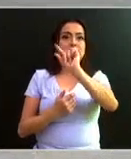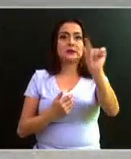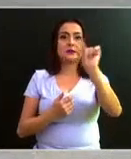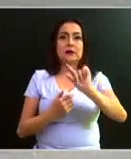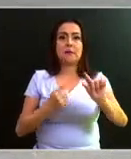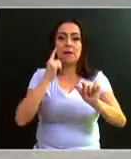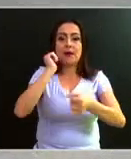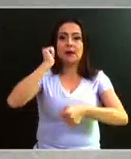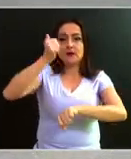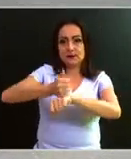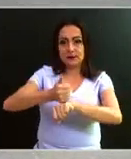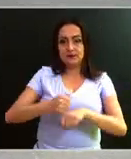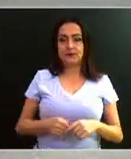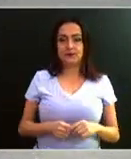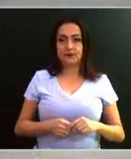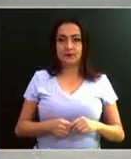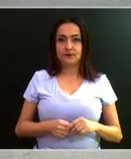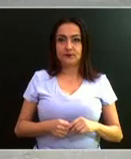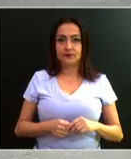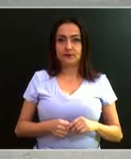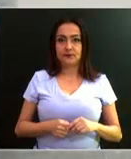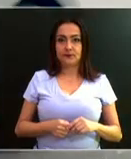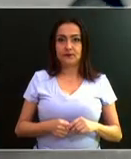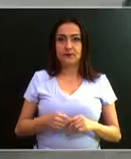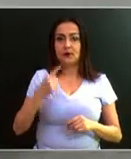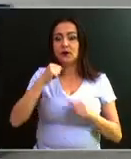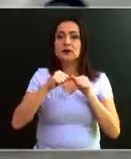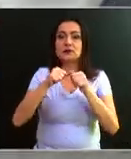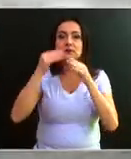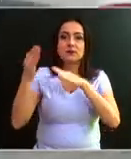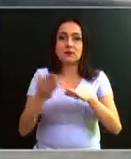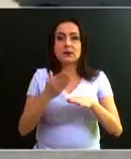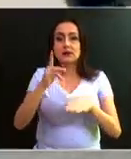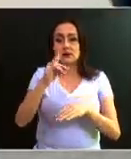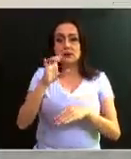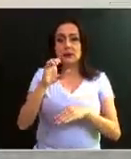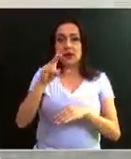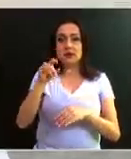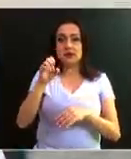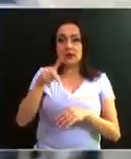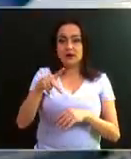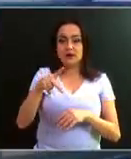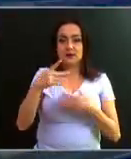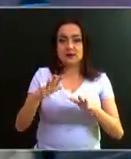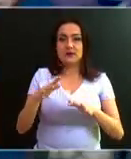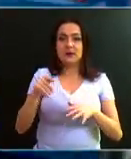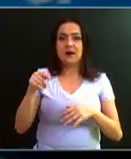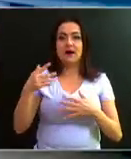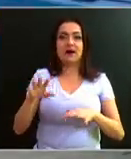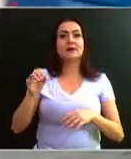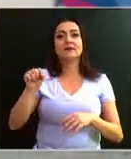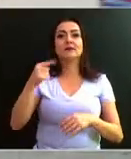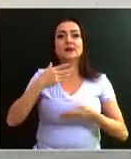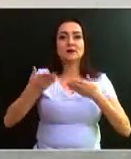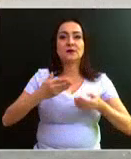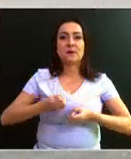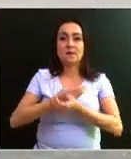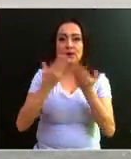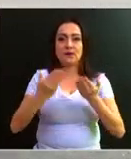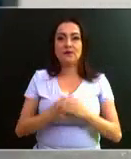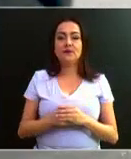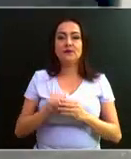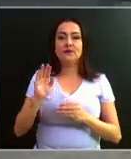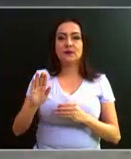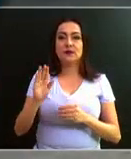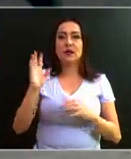su instalación. Sí, seguimos con el plan. El ICE y JASEC tienen que ayudarnos a quitar algunos servicios públicos. Después tenemos